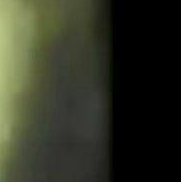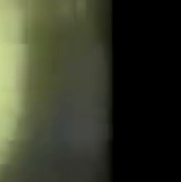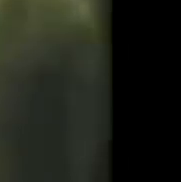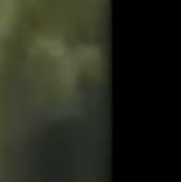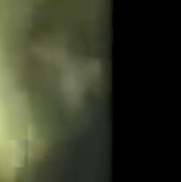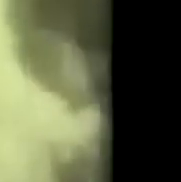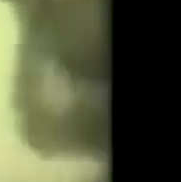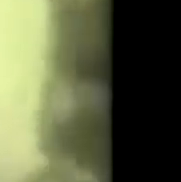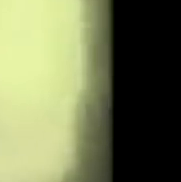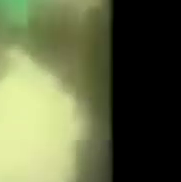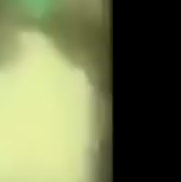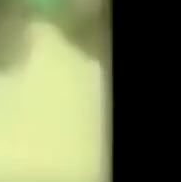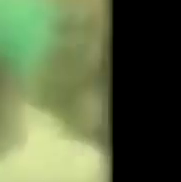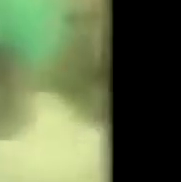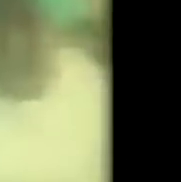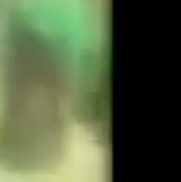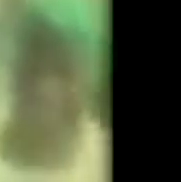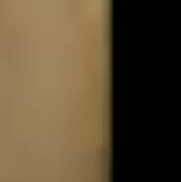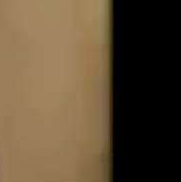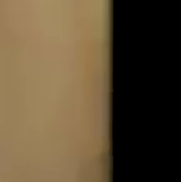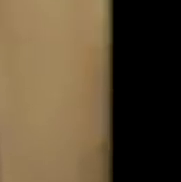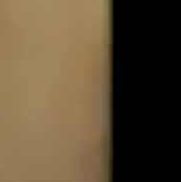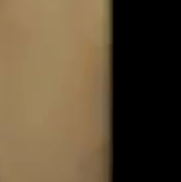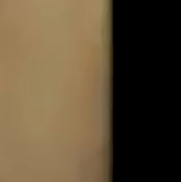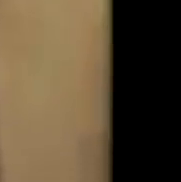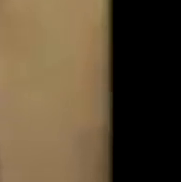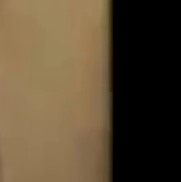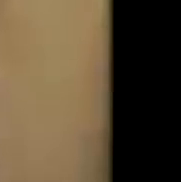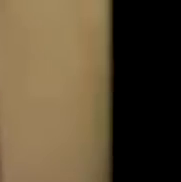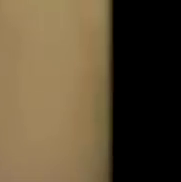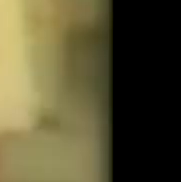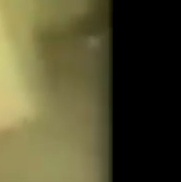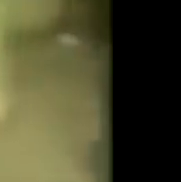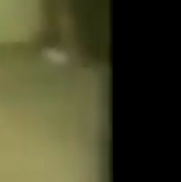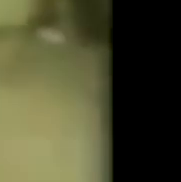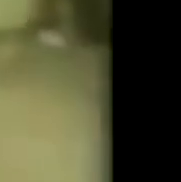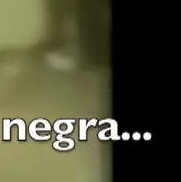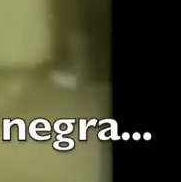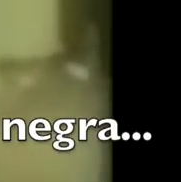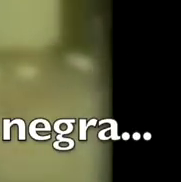voy a apostar en la historia de la bomba